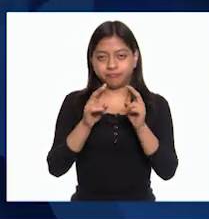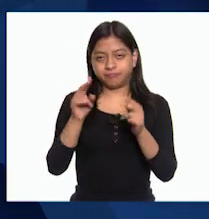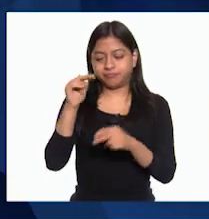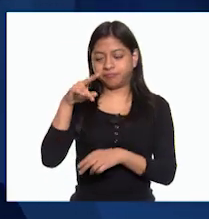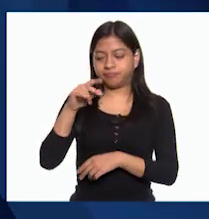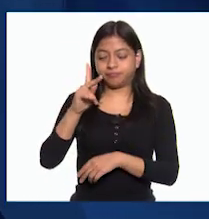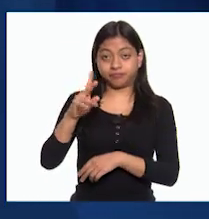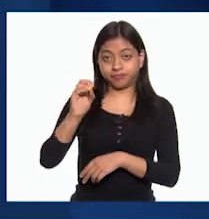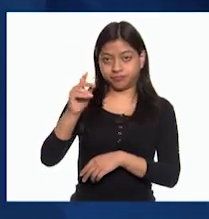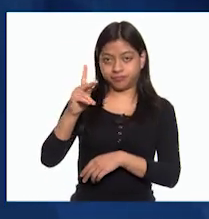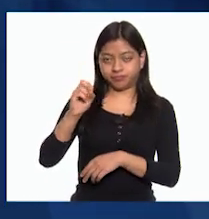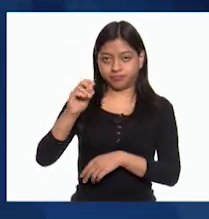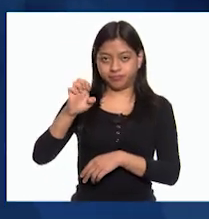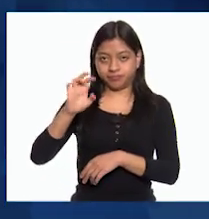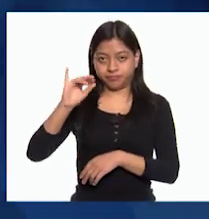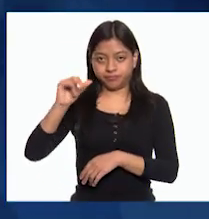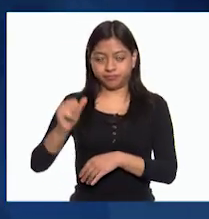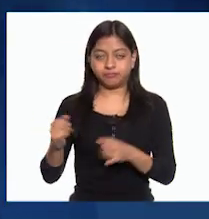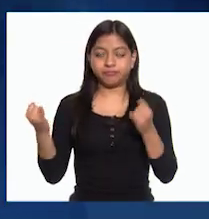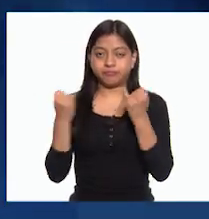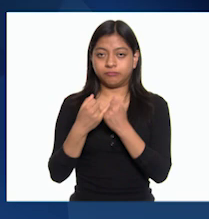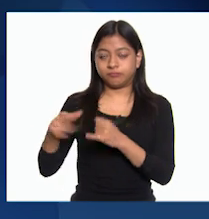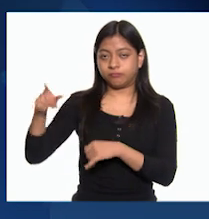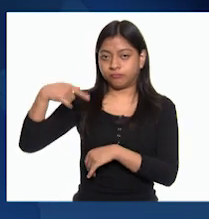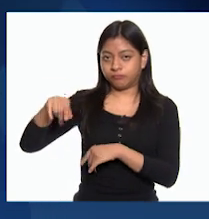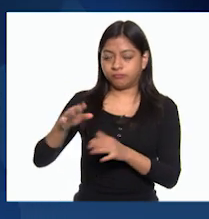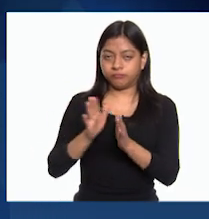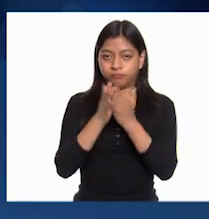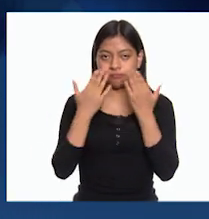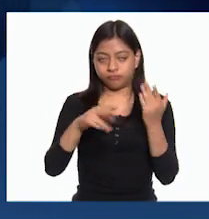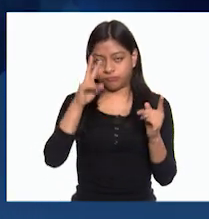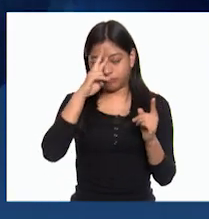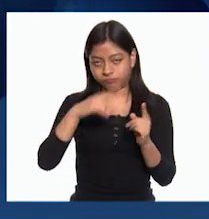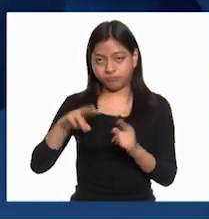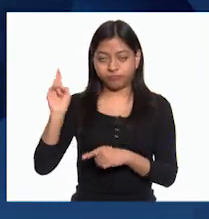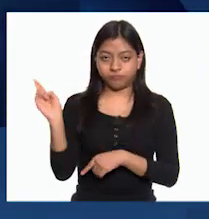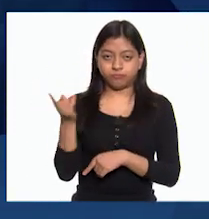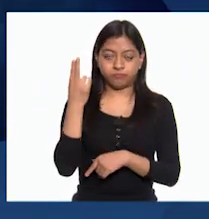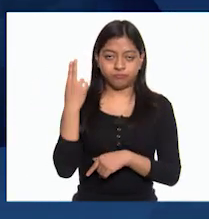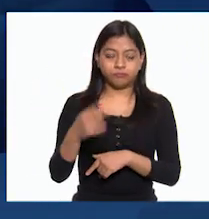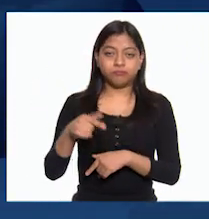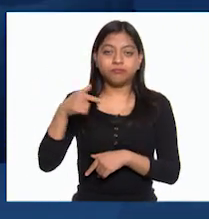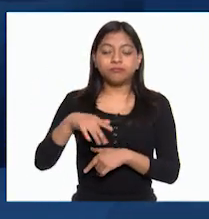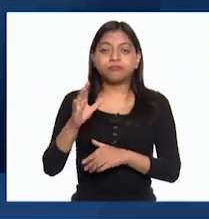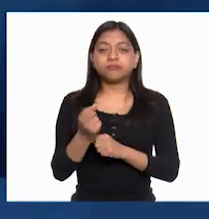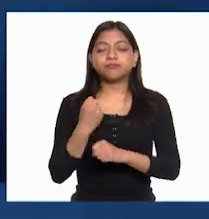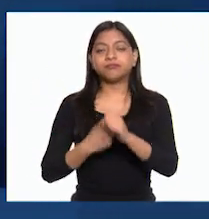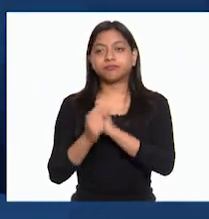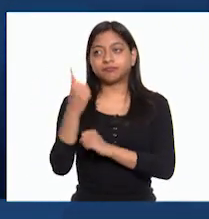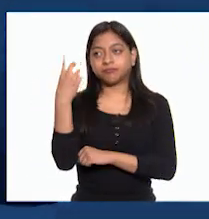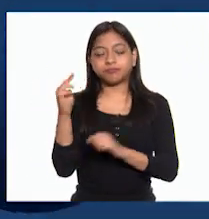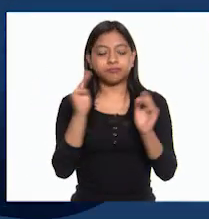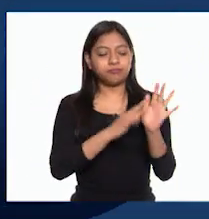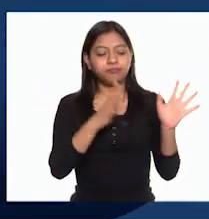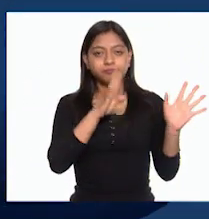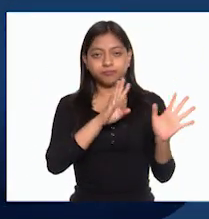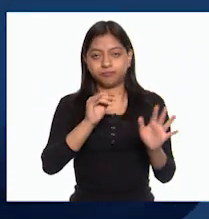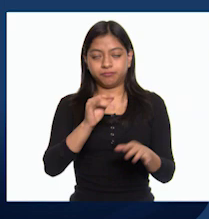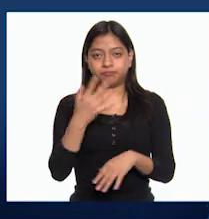traducción y prólogo de Hugo Gola, México, Universidad Iberoamericana, 1995,